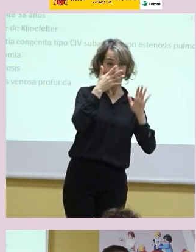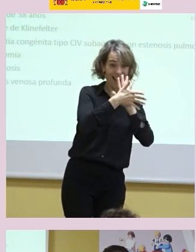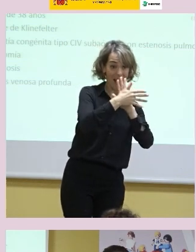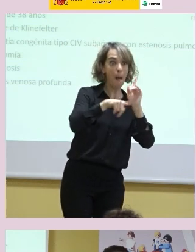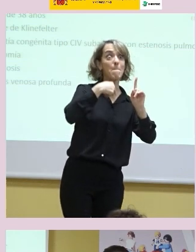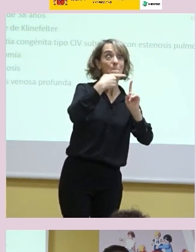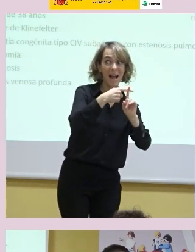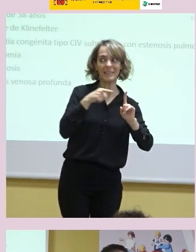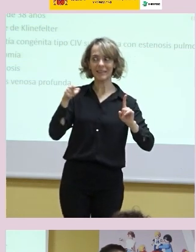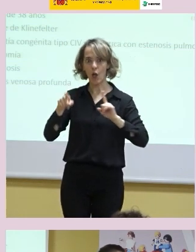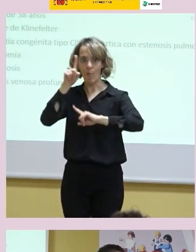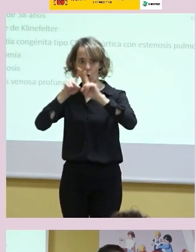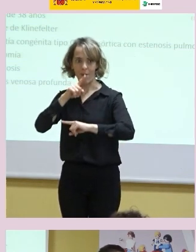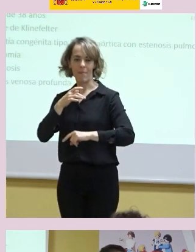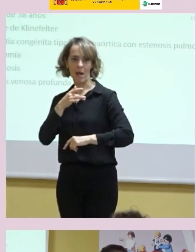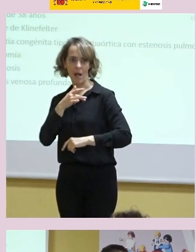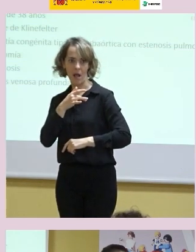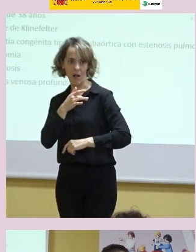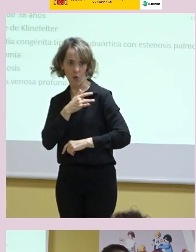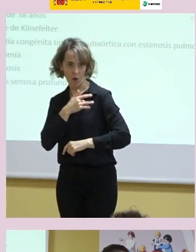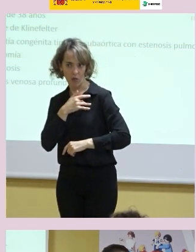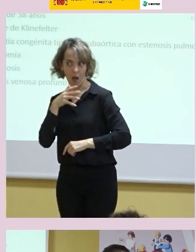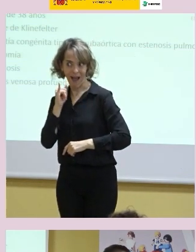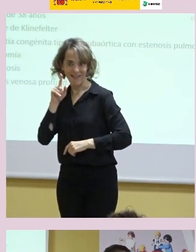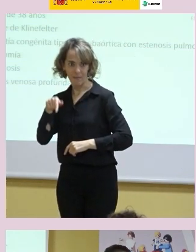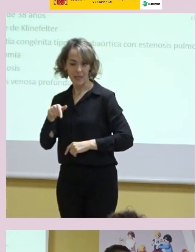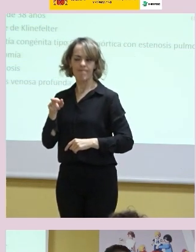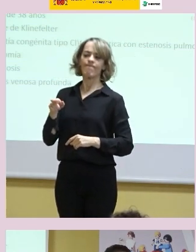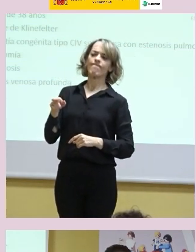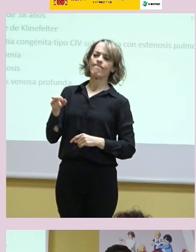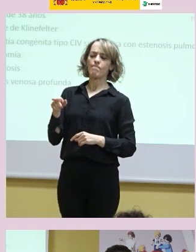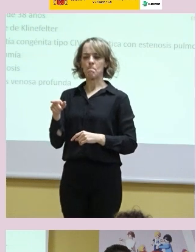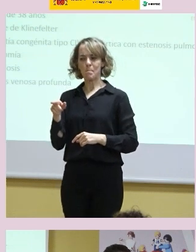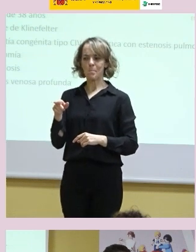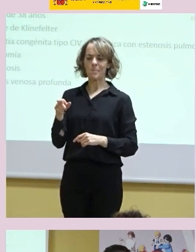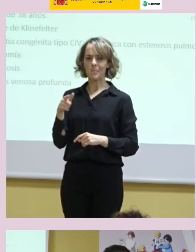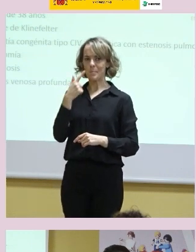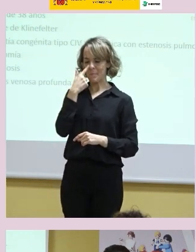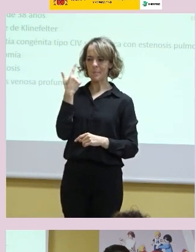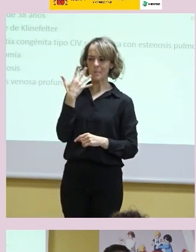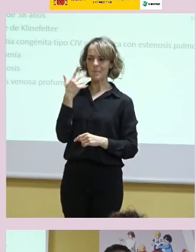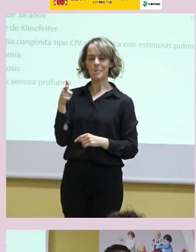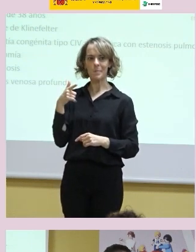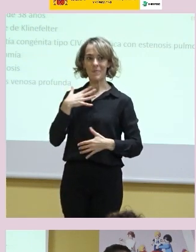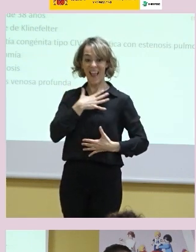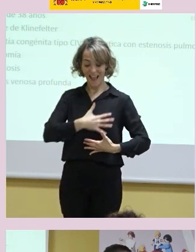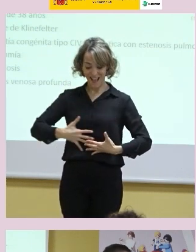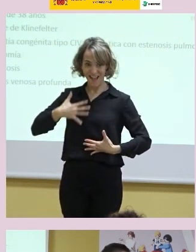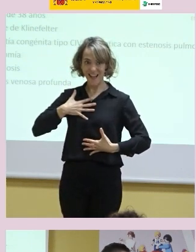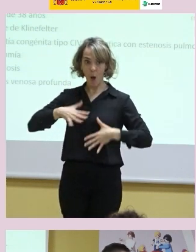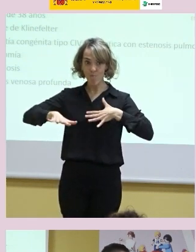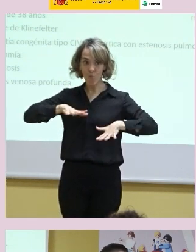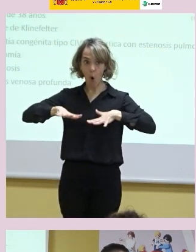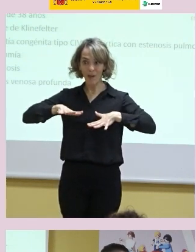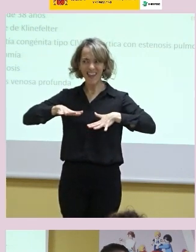paciente tuvo una esternotomía, lo que nos puede indicar que hay una alteración importante a nivel de movilidad de la caja torácica, sobre todo